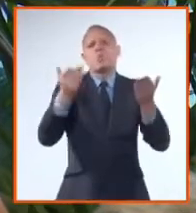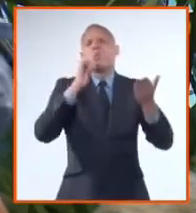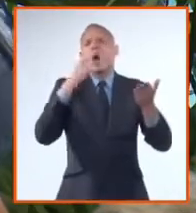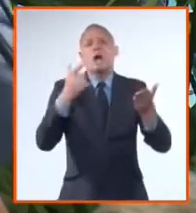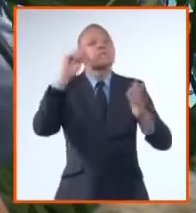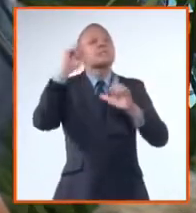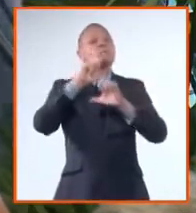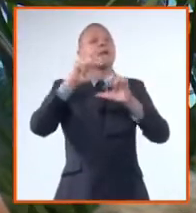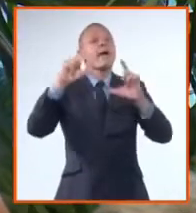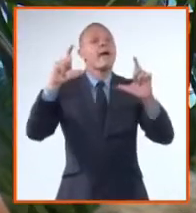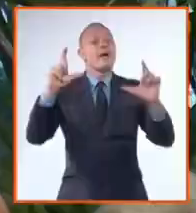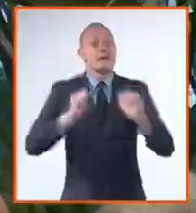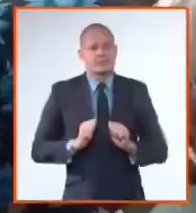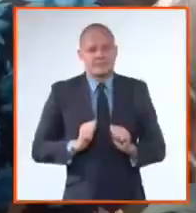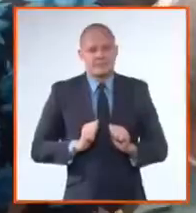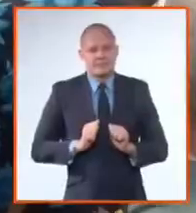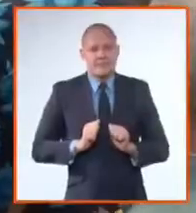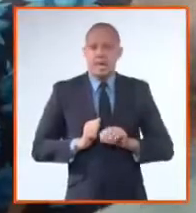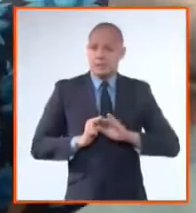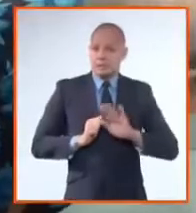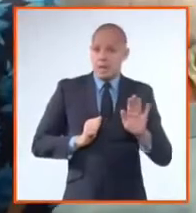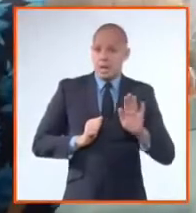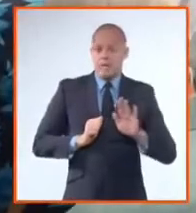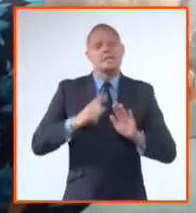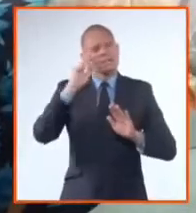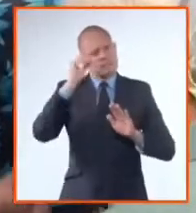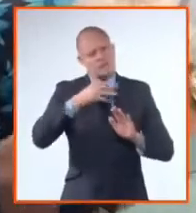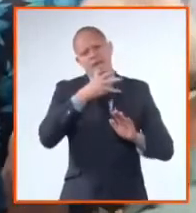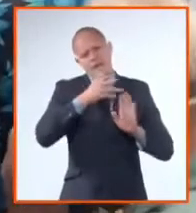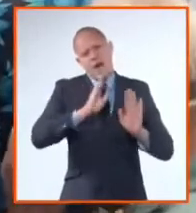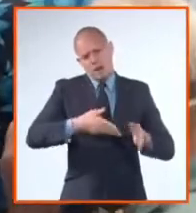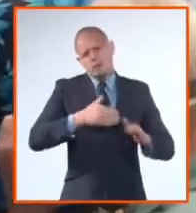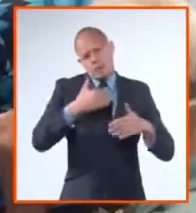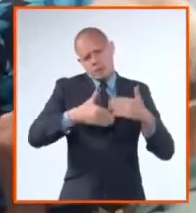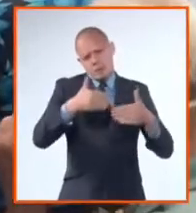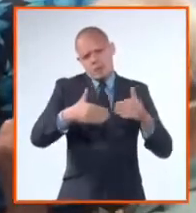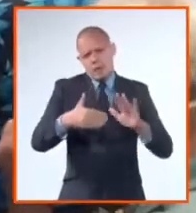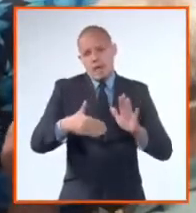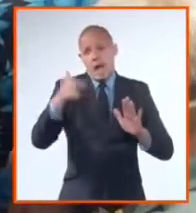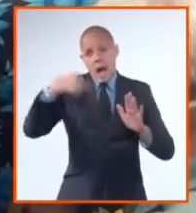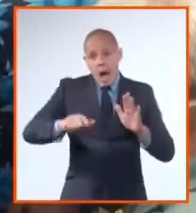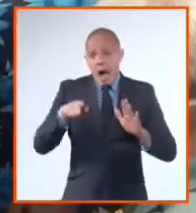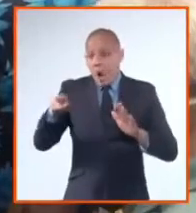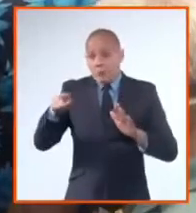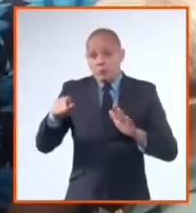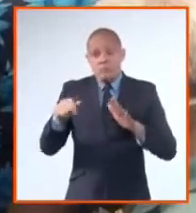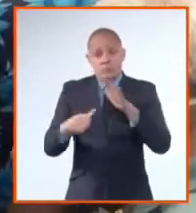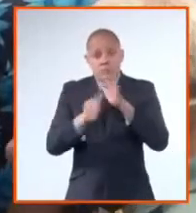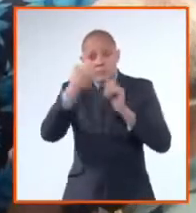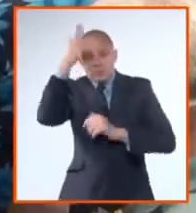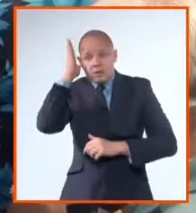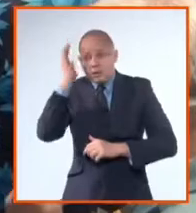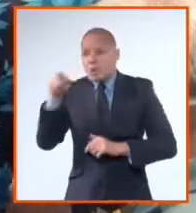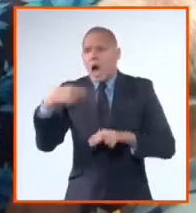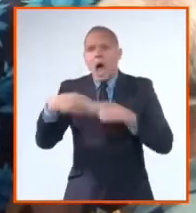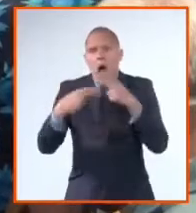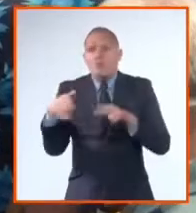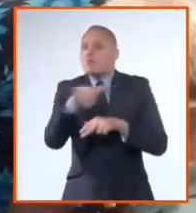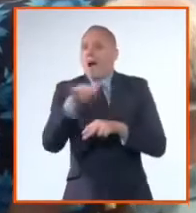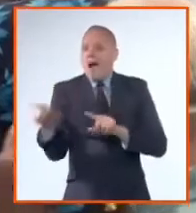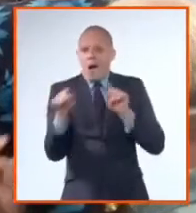voy a hacer 2 aclaraciones. Todo lo que yo diga, a priori estoy consciente que puede